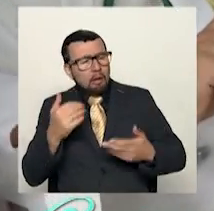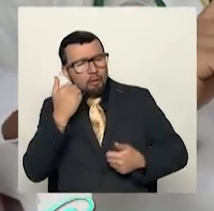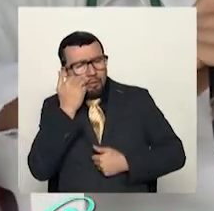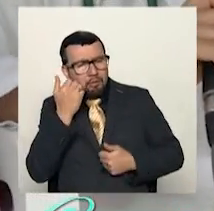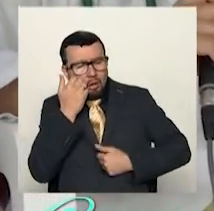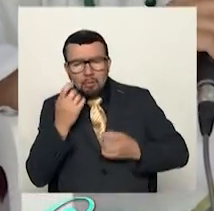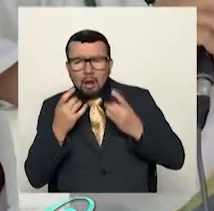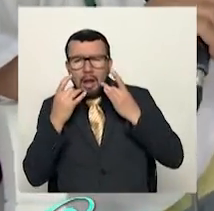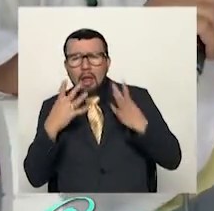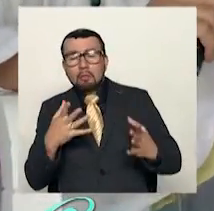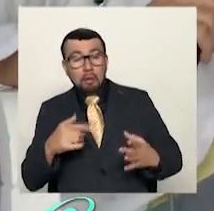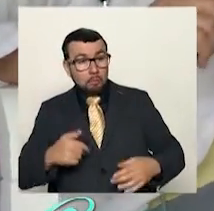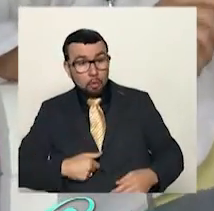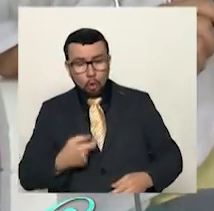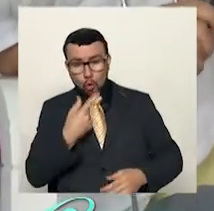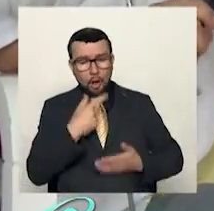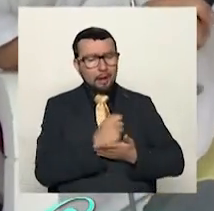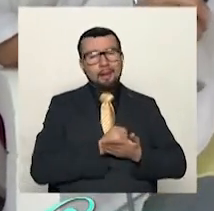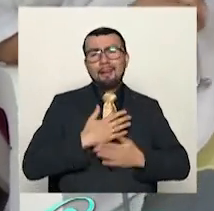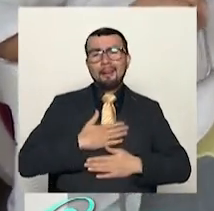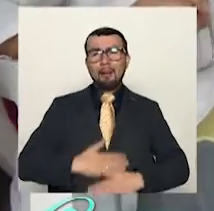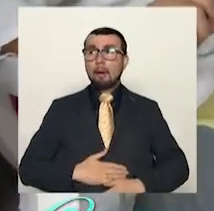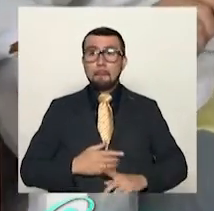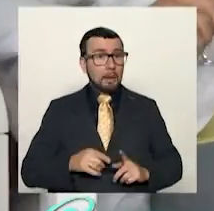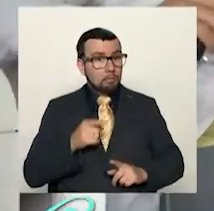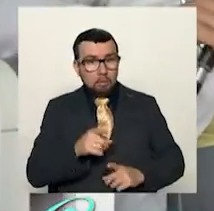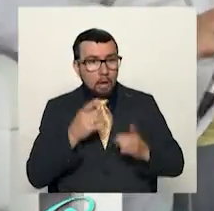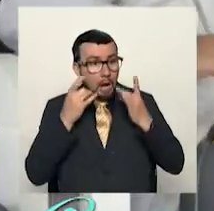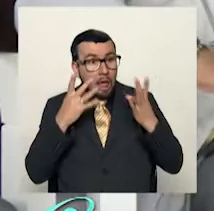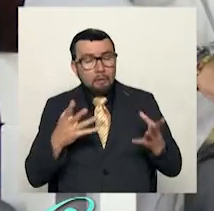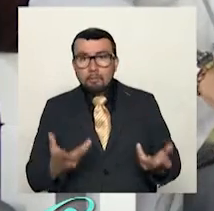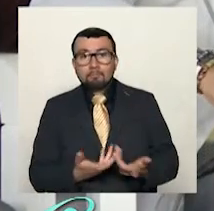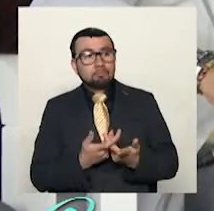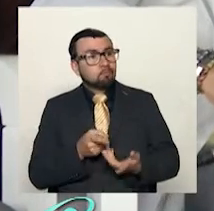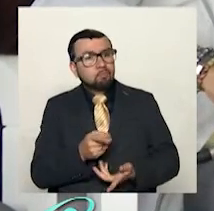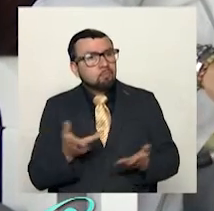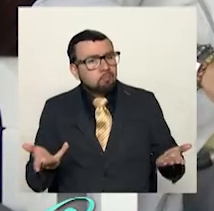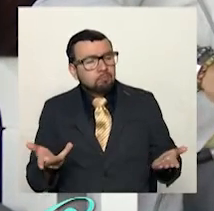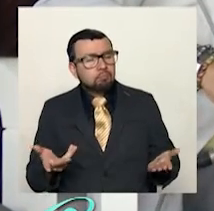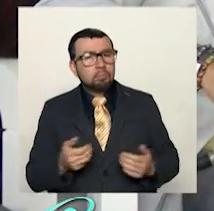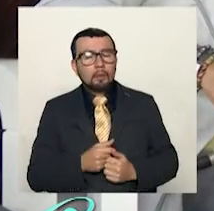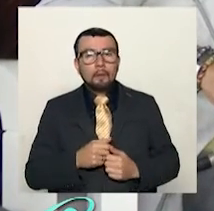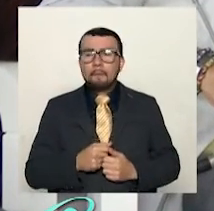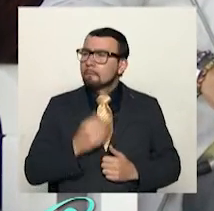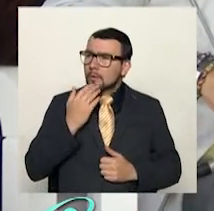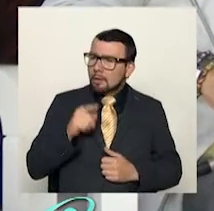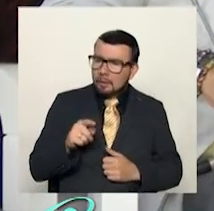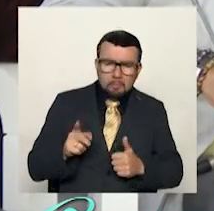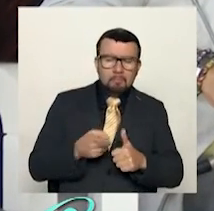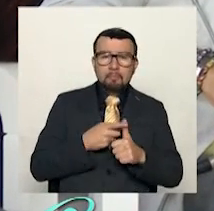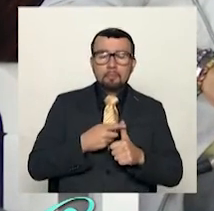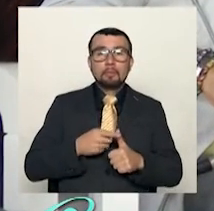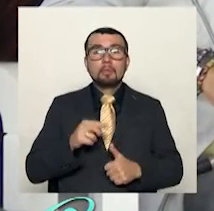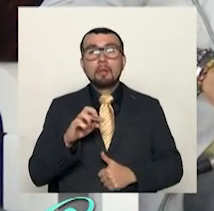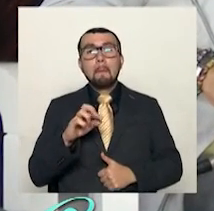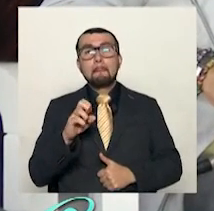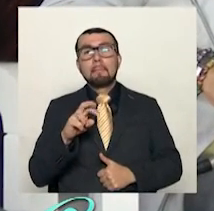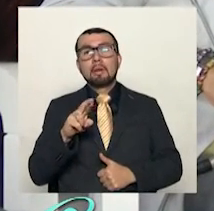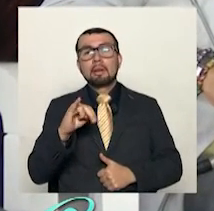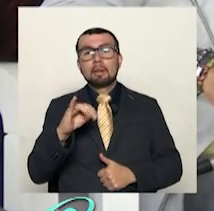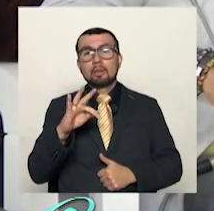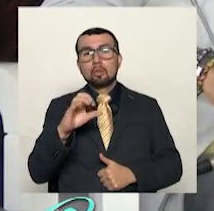cólico, que nunca supieron cuál era la causa, doctor Frey. Bueno, entre las principales que uno encuentra complicaciones son la peritonitis dada por